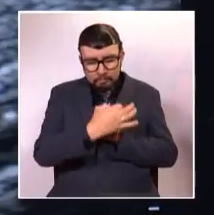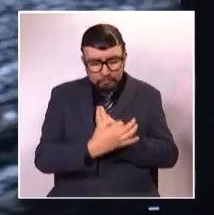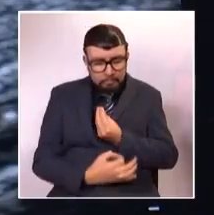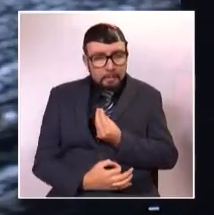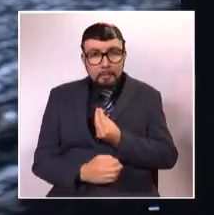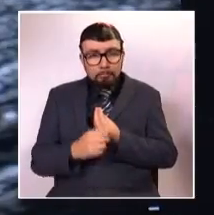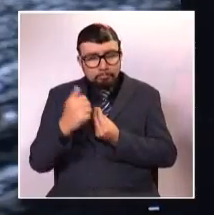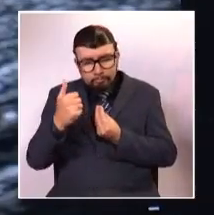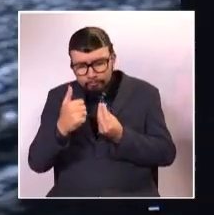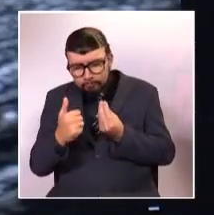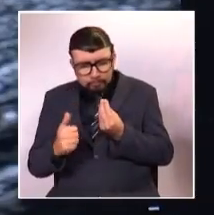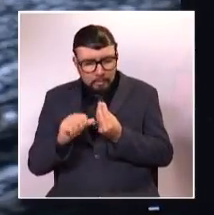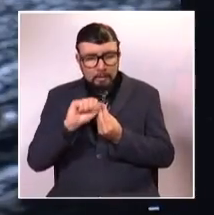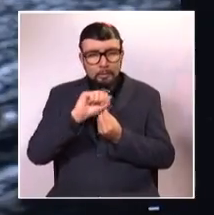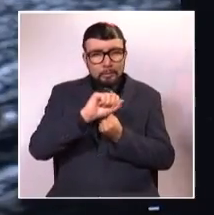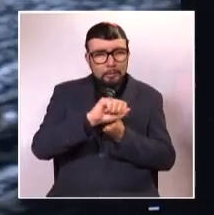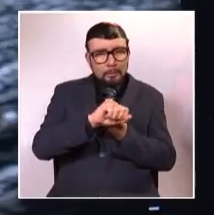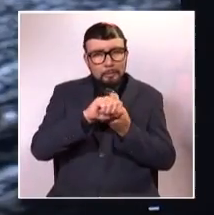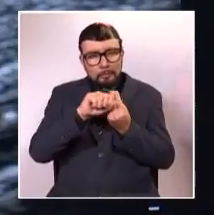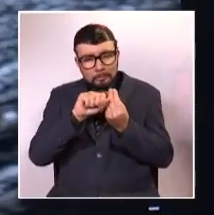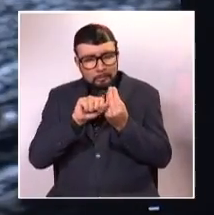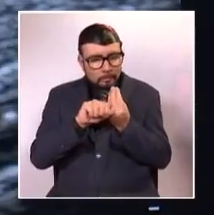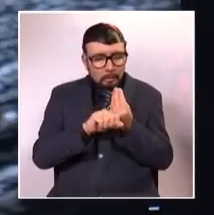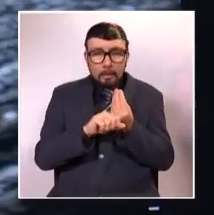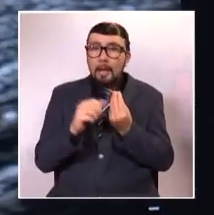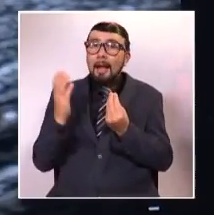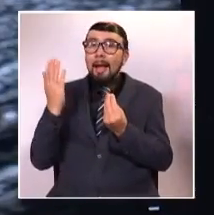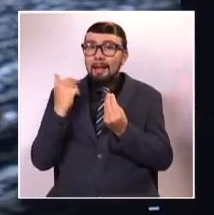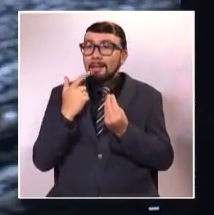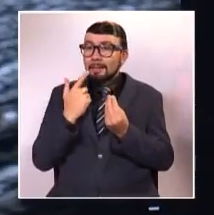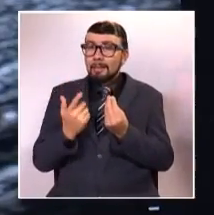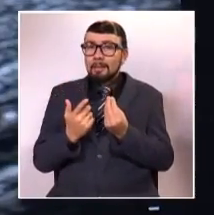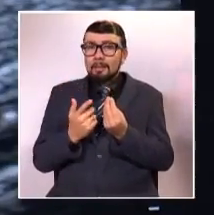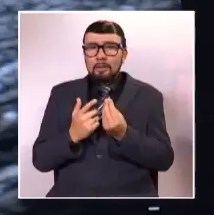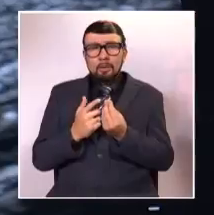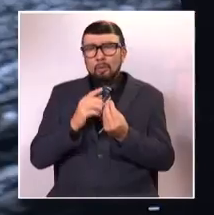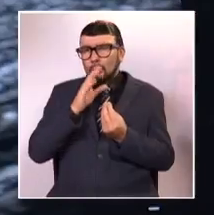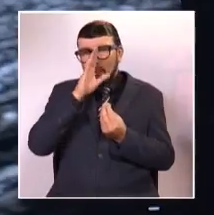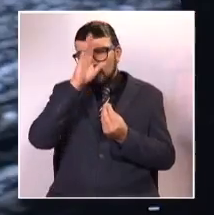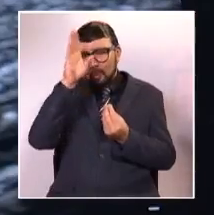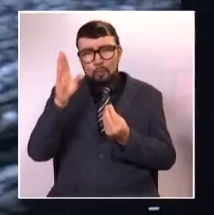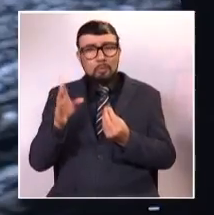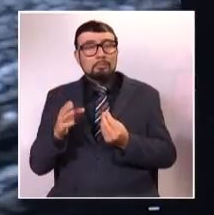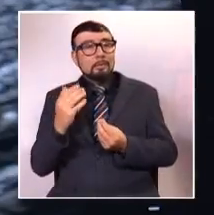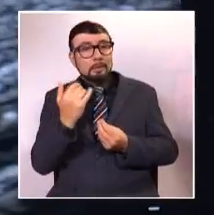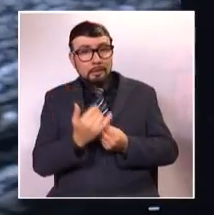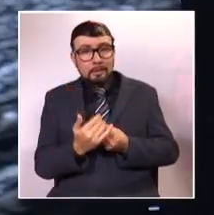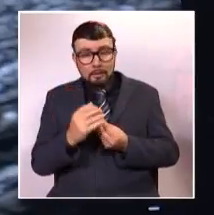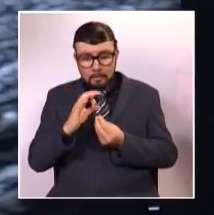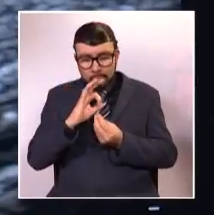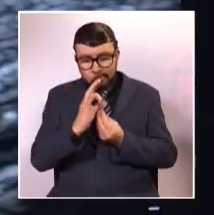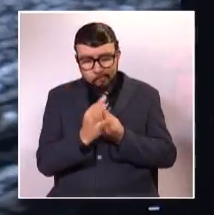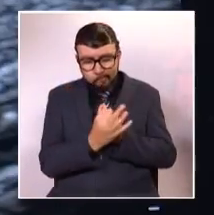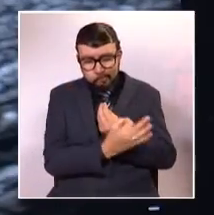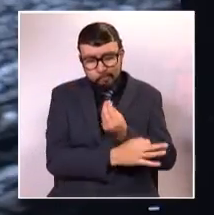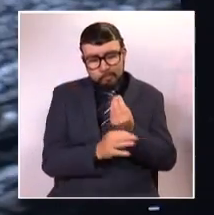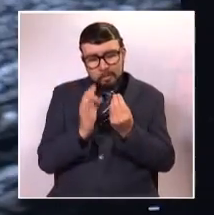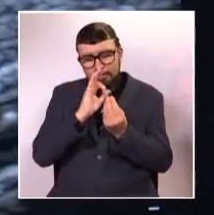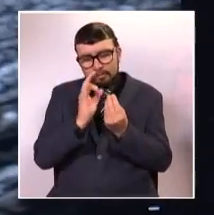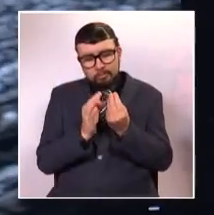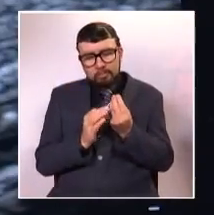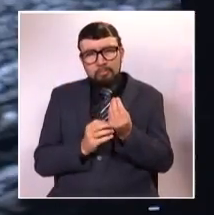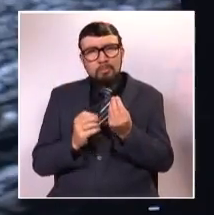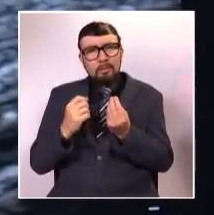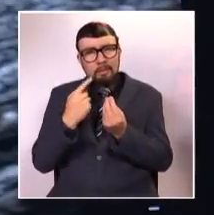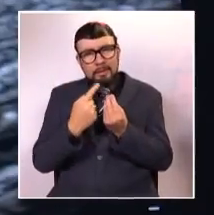¿sí? Generalmente les decía que es más frecuente el varicocel, estas dilataciones varicosas